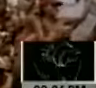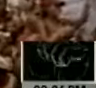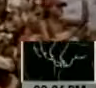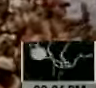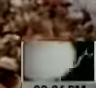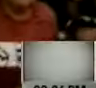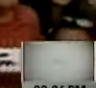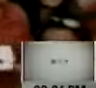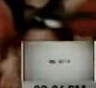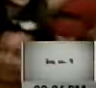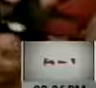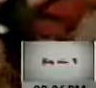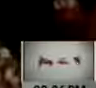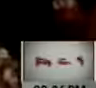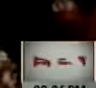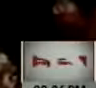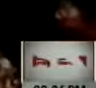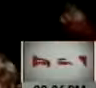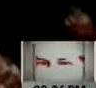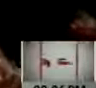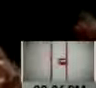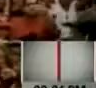porvenir.